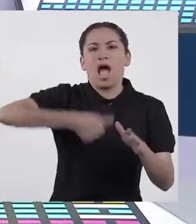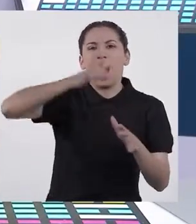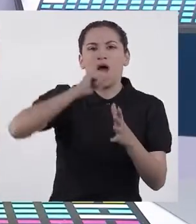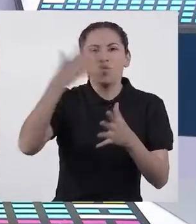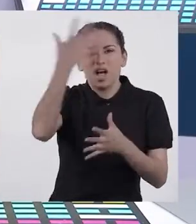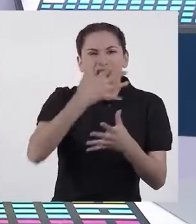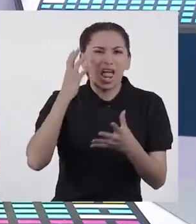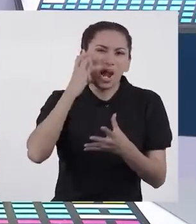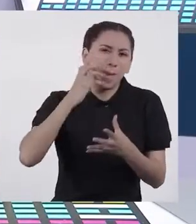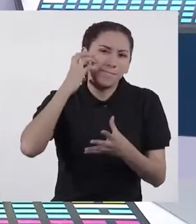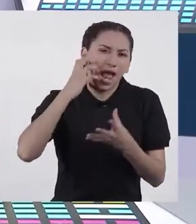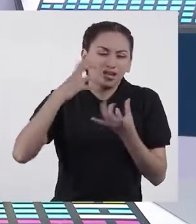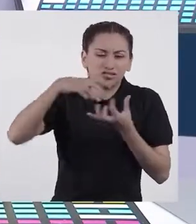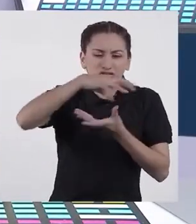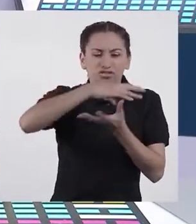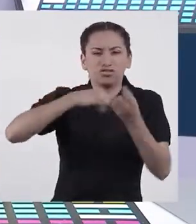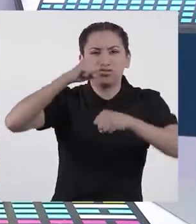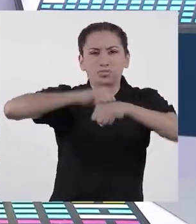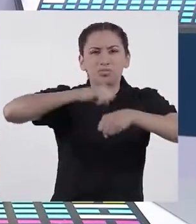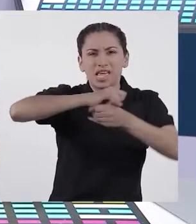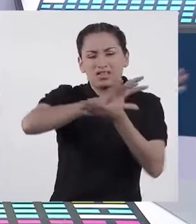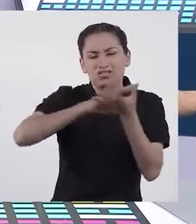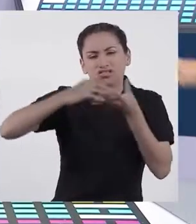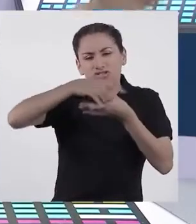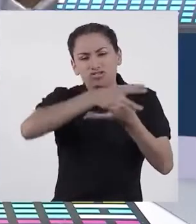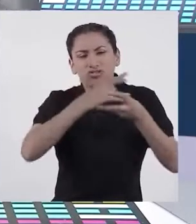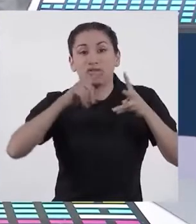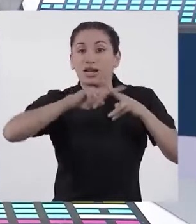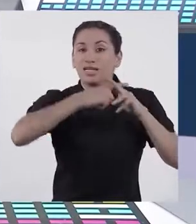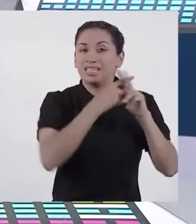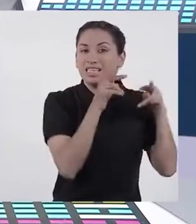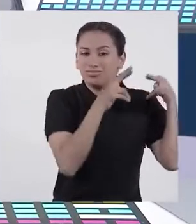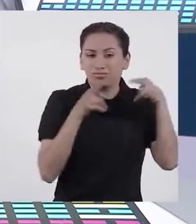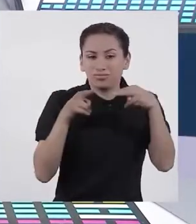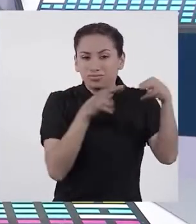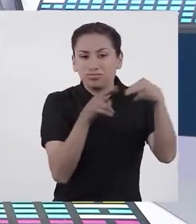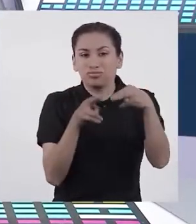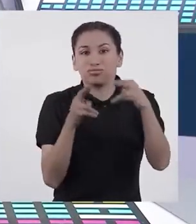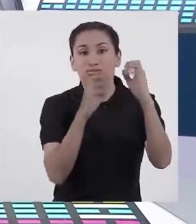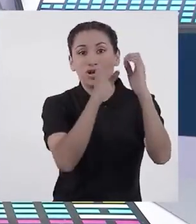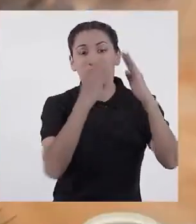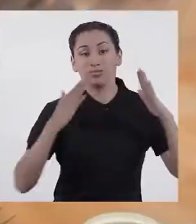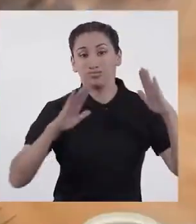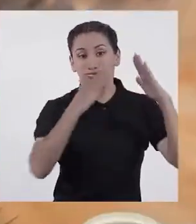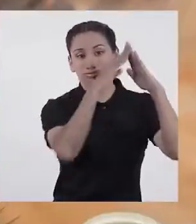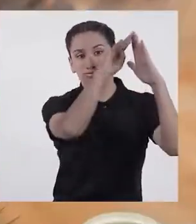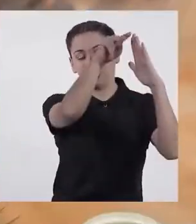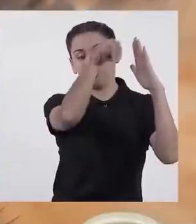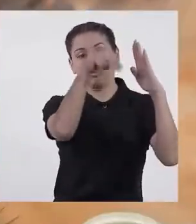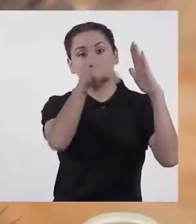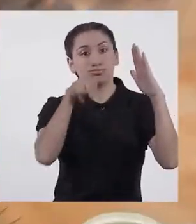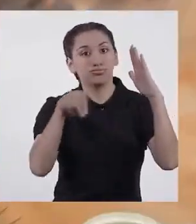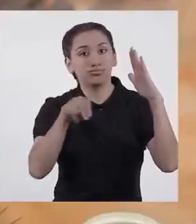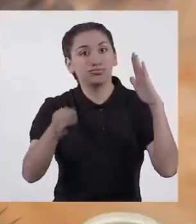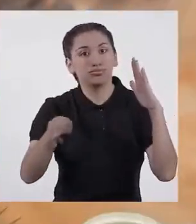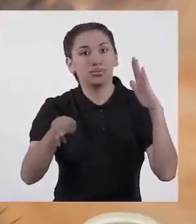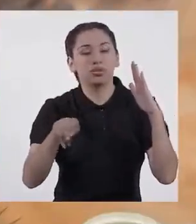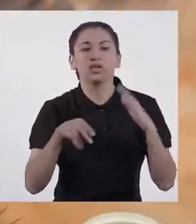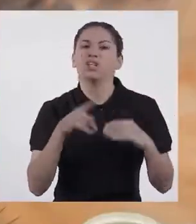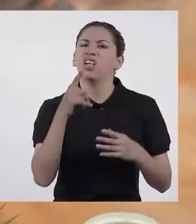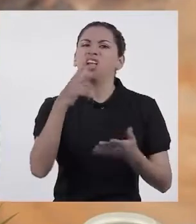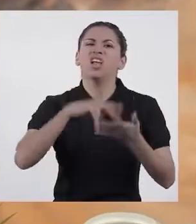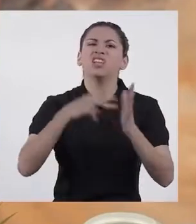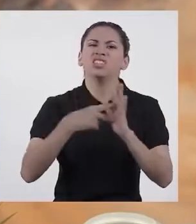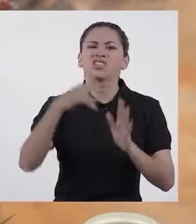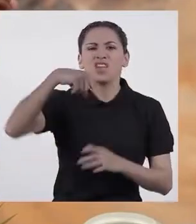se desprenden en la zona alta de la cordillera de los Andes. ¡Ay! ¿Y qué